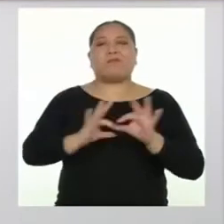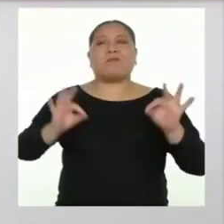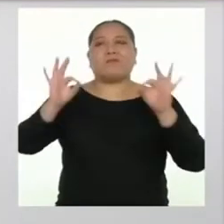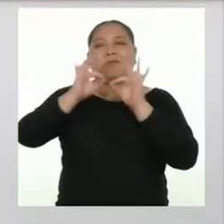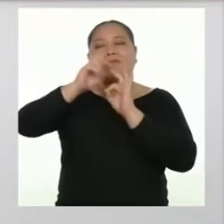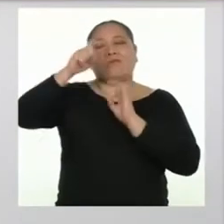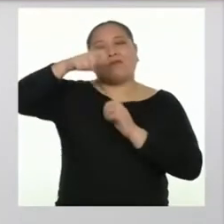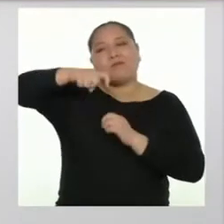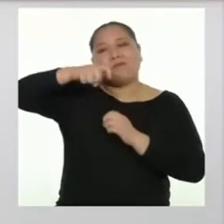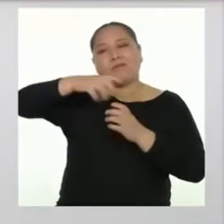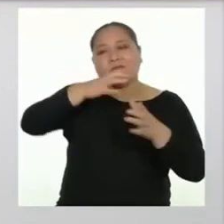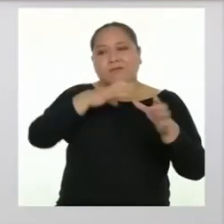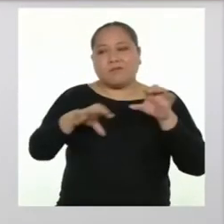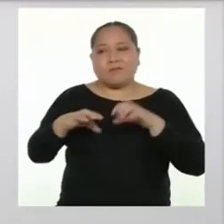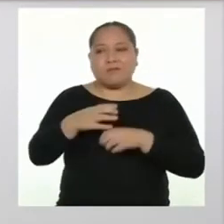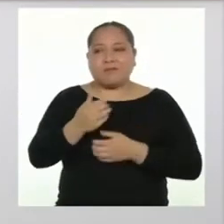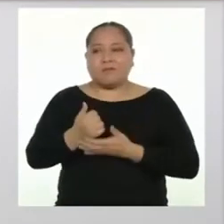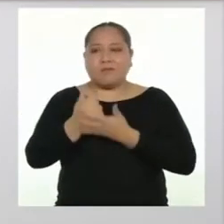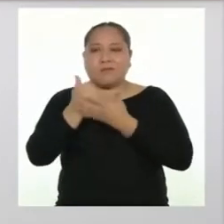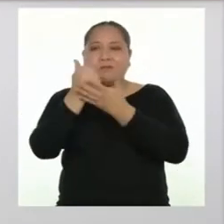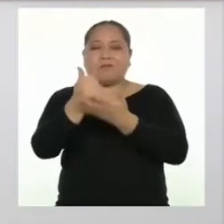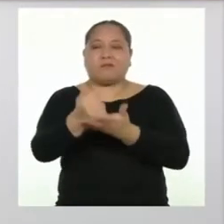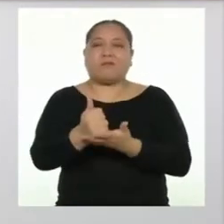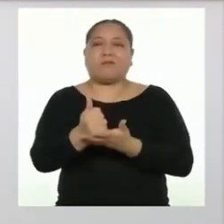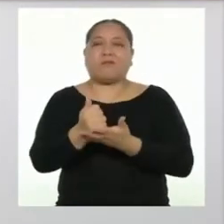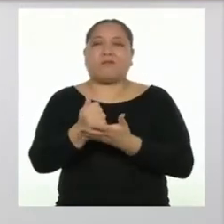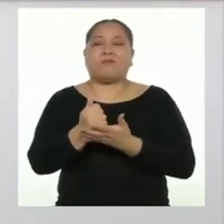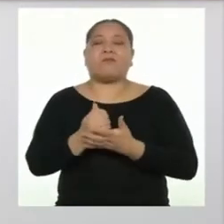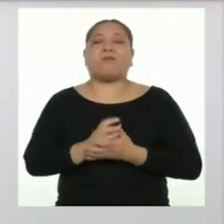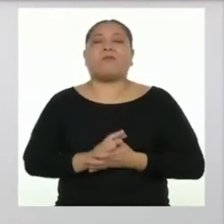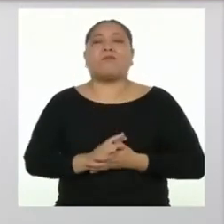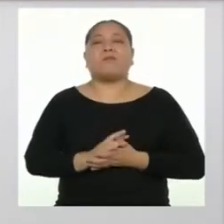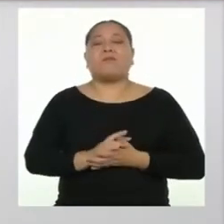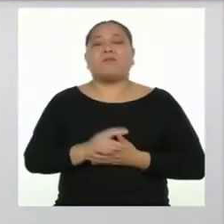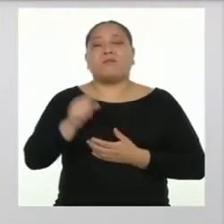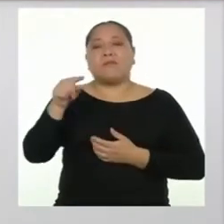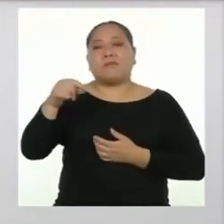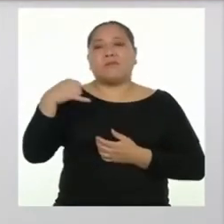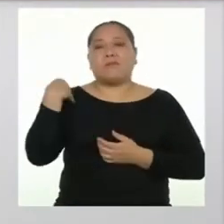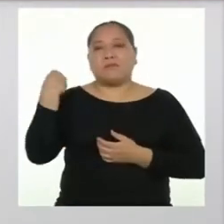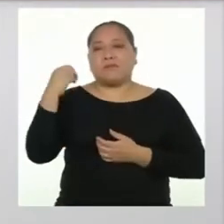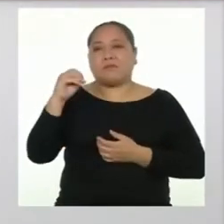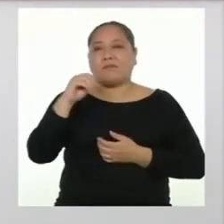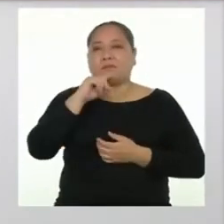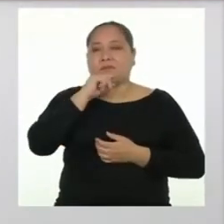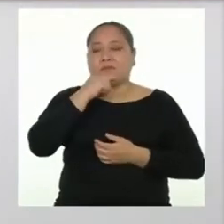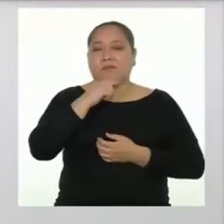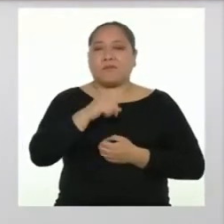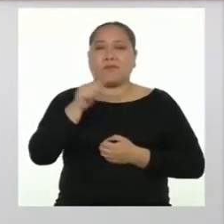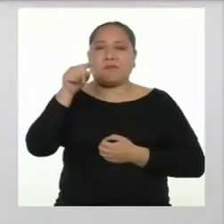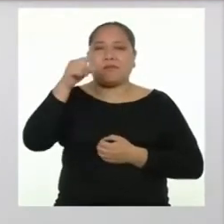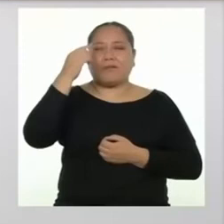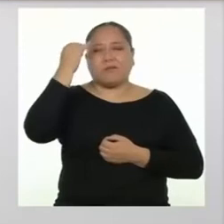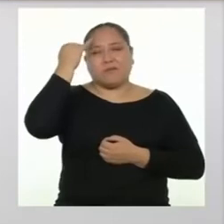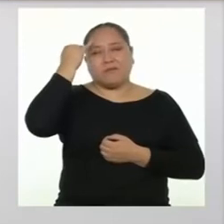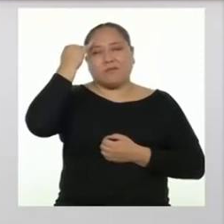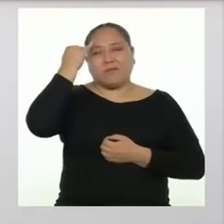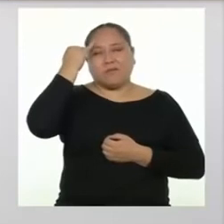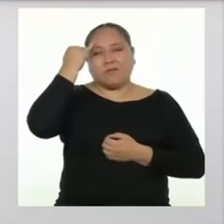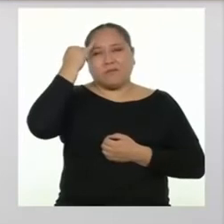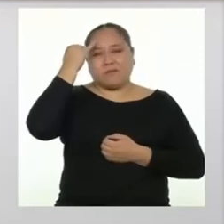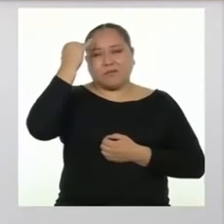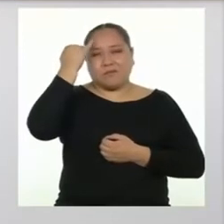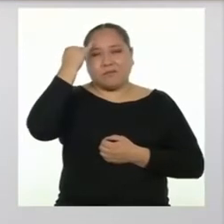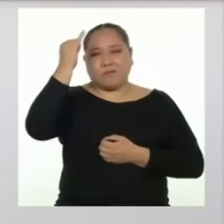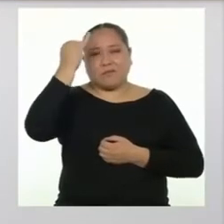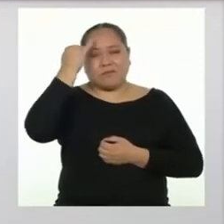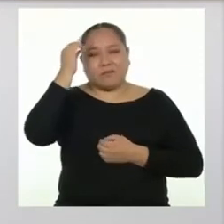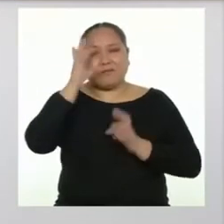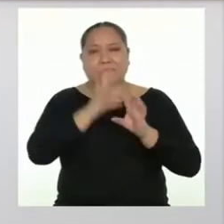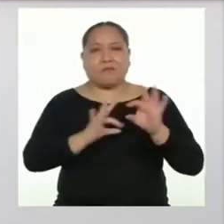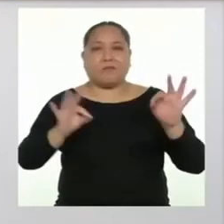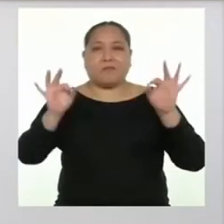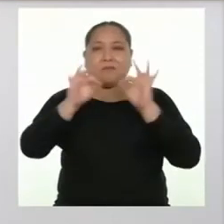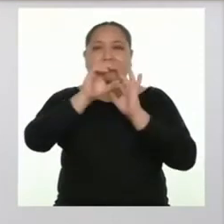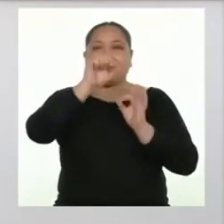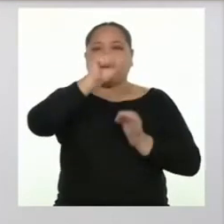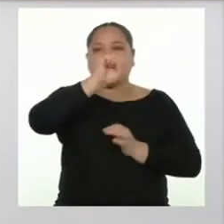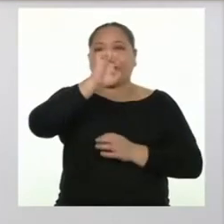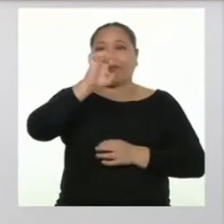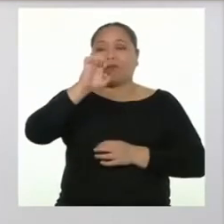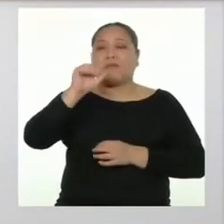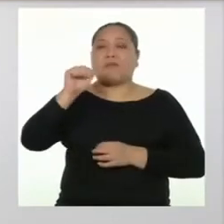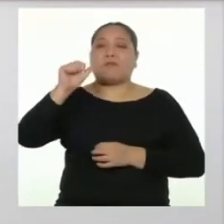la necesidad de actuar a favor de las adolescentes. Una de las ideas del mensaje de Xian que es importante